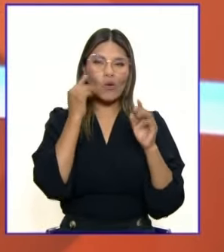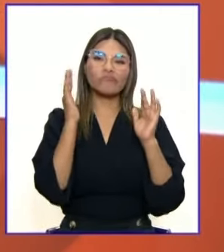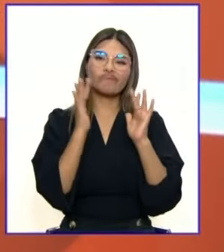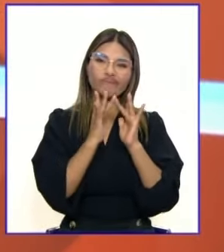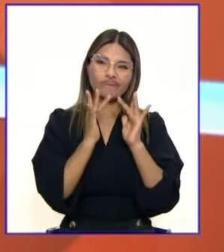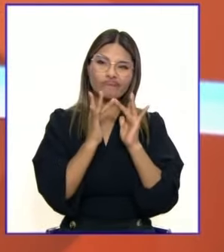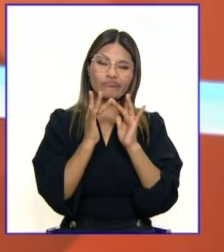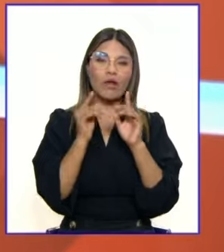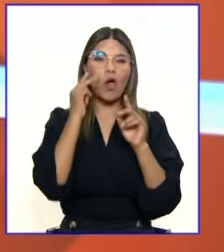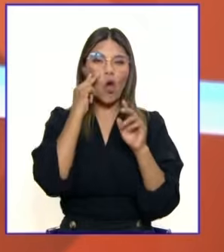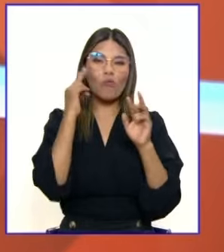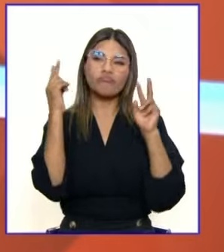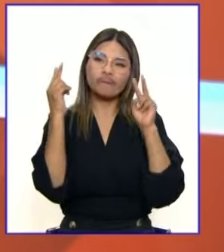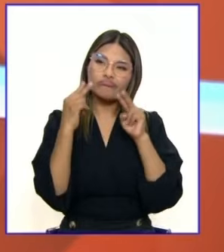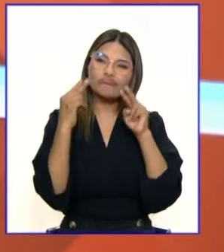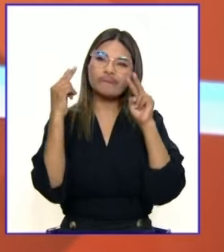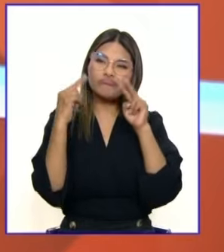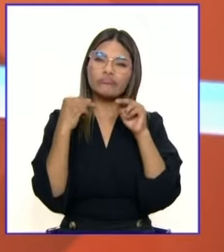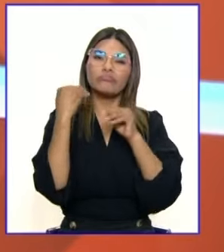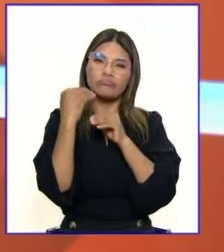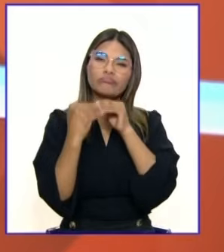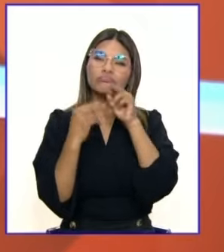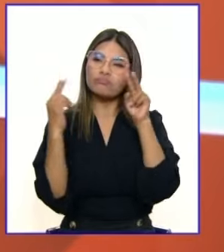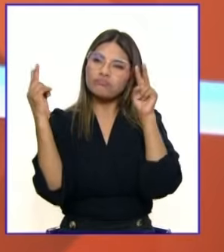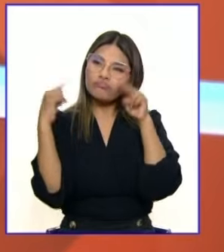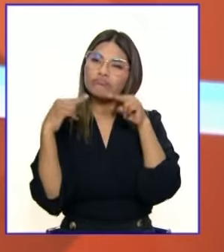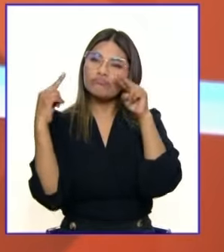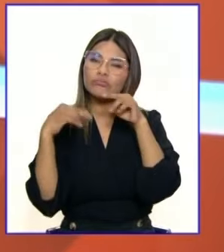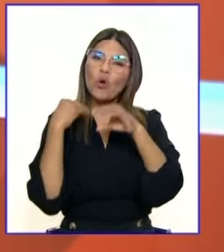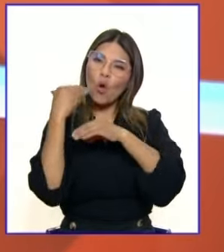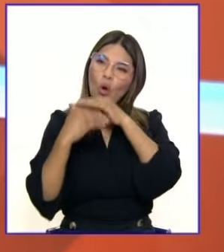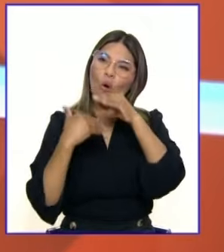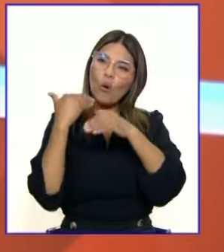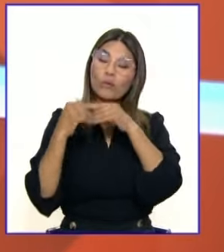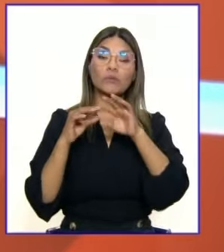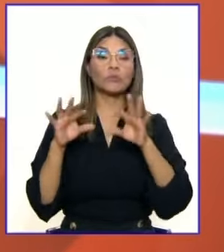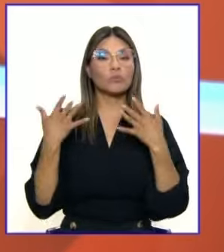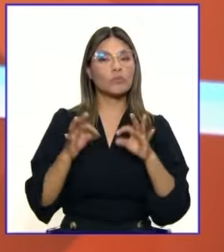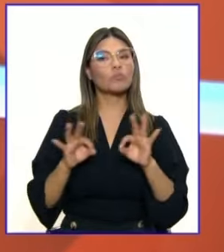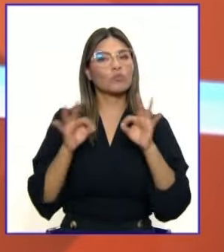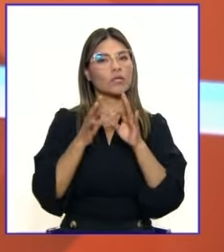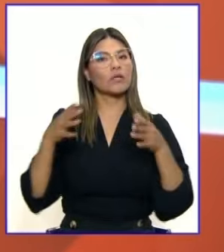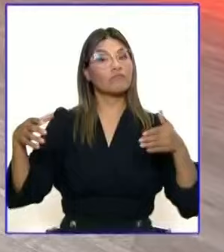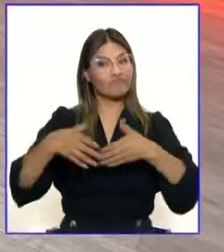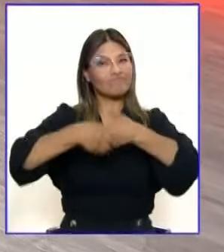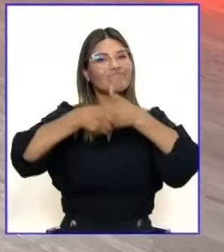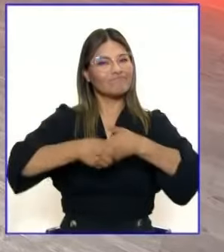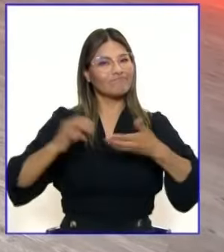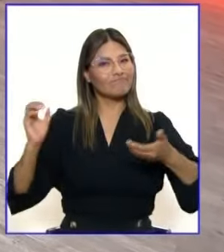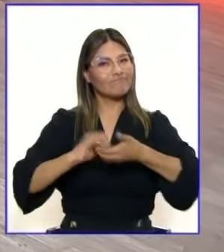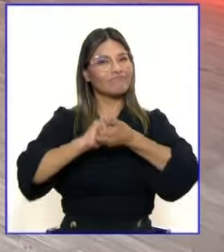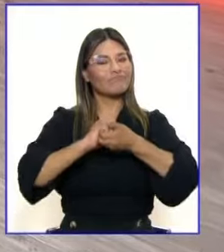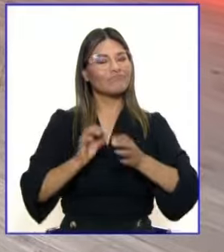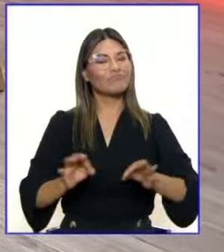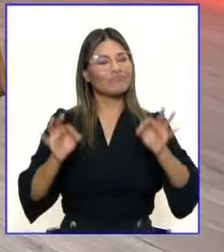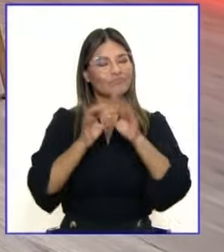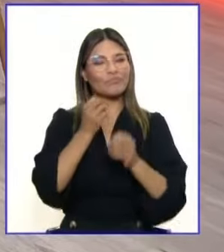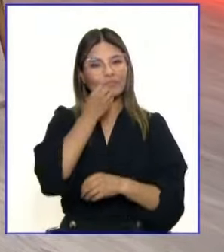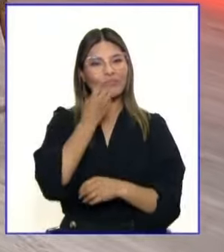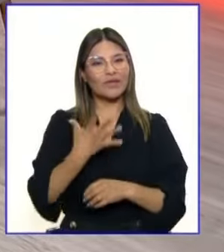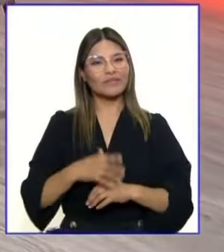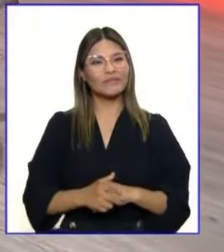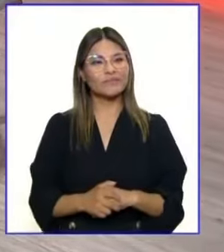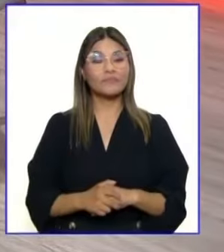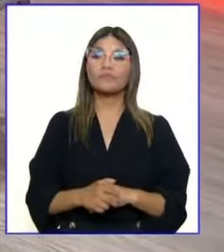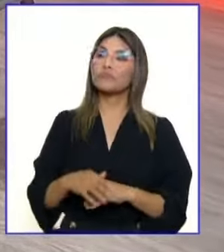tanto el hecho de poder hacer negocios a largo plazo es un determinante fundamental, ¿no? Sí. Muy importante lo que usted viene mencionando, y